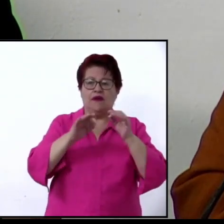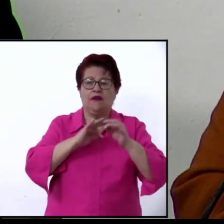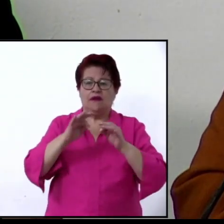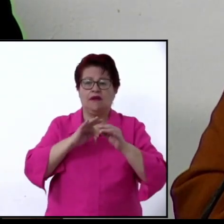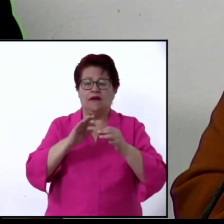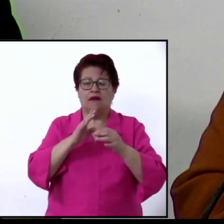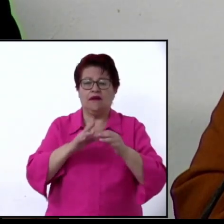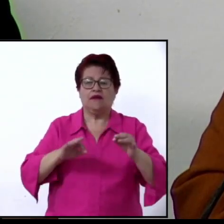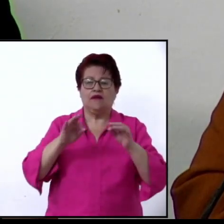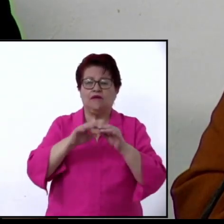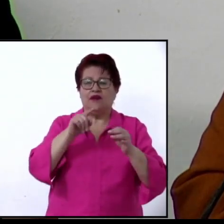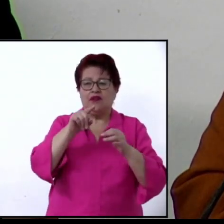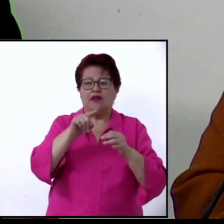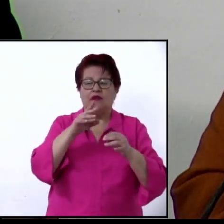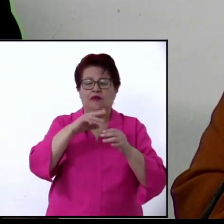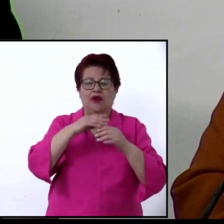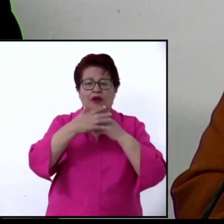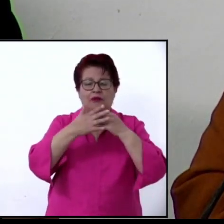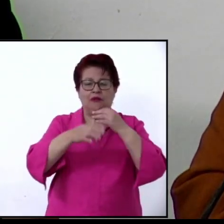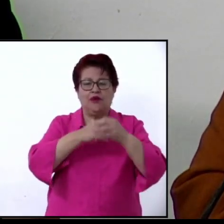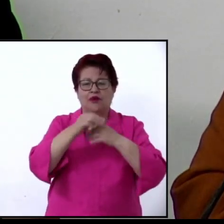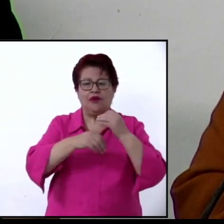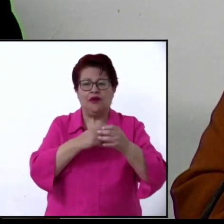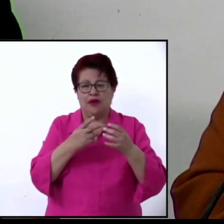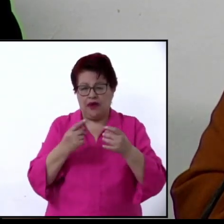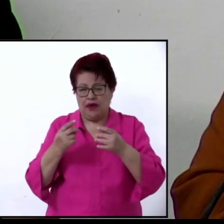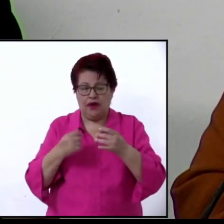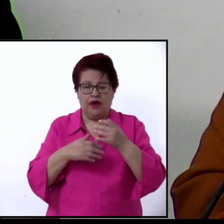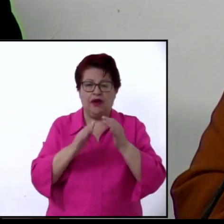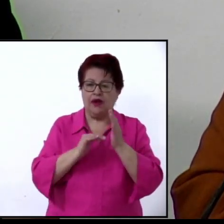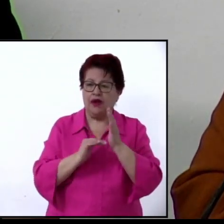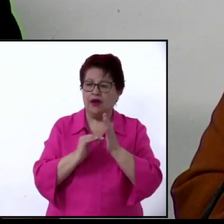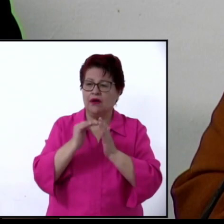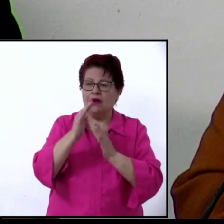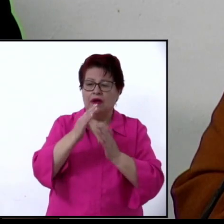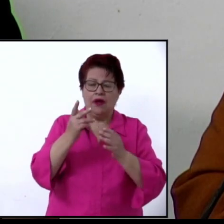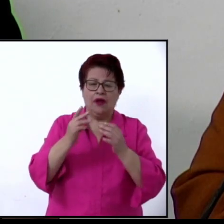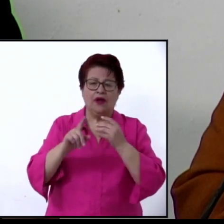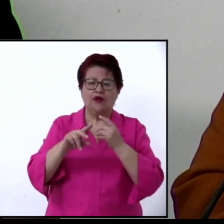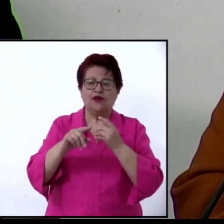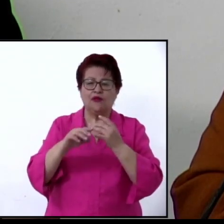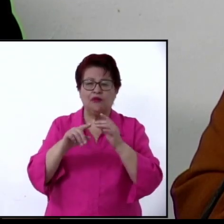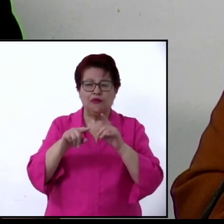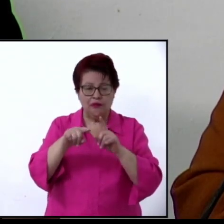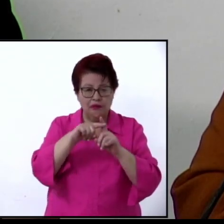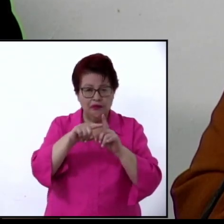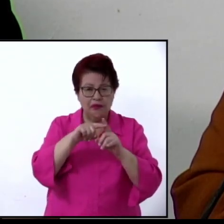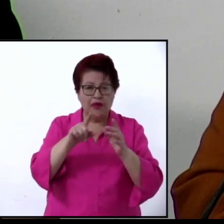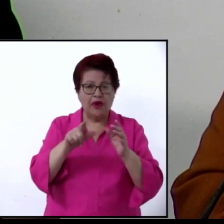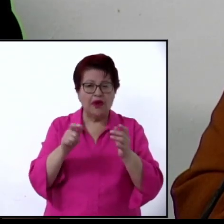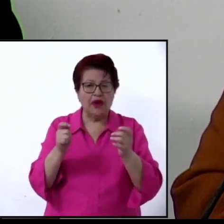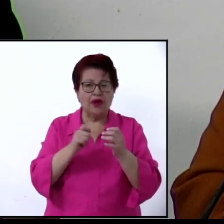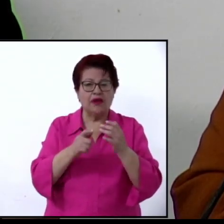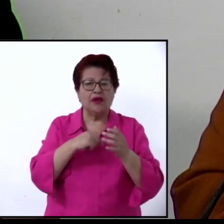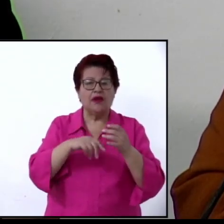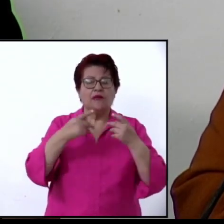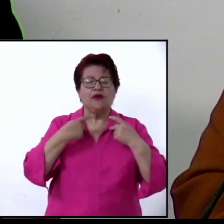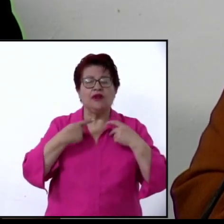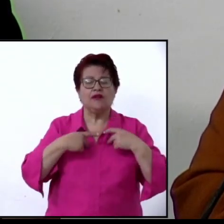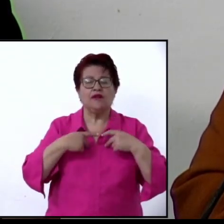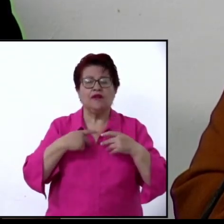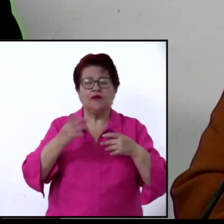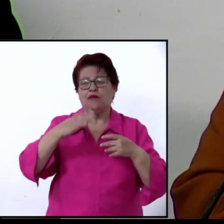vuelto indispensables para promover, agilizar e incrementar las posibilidades de colocación de